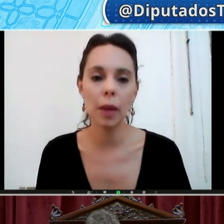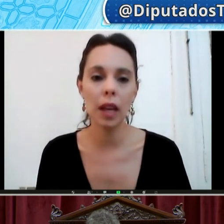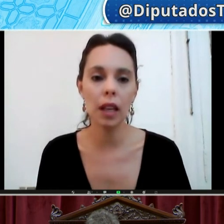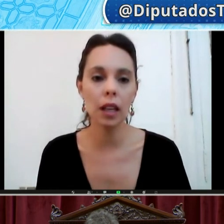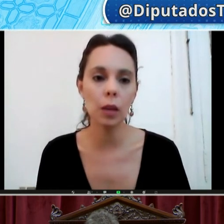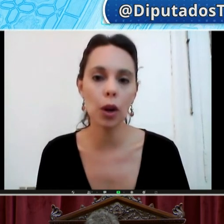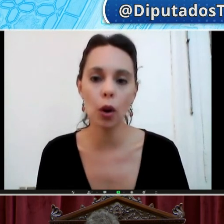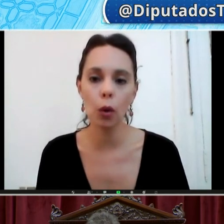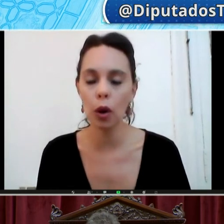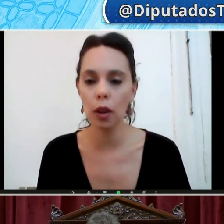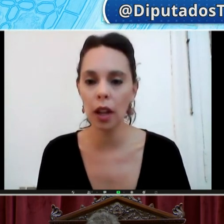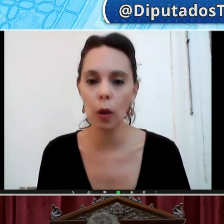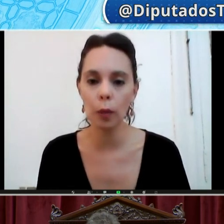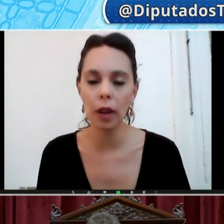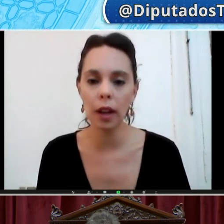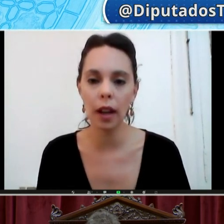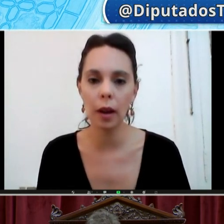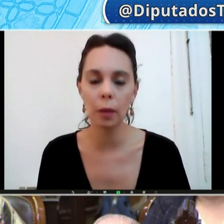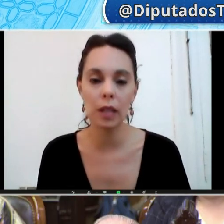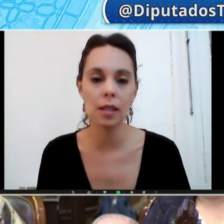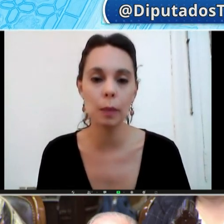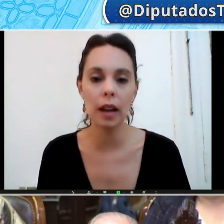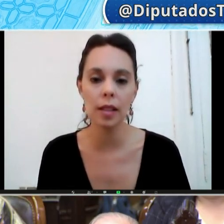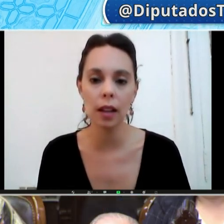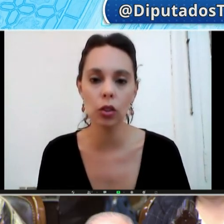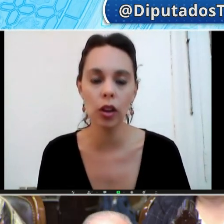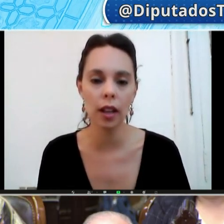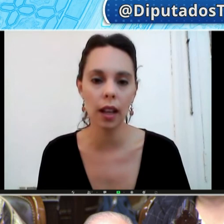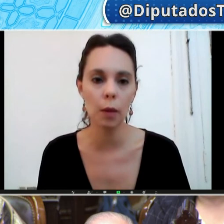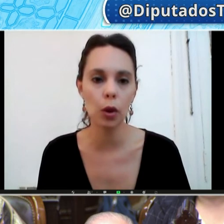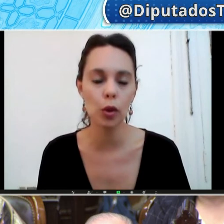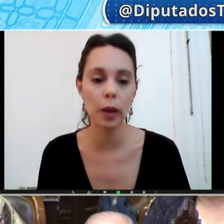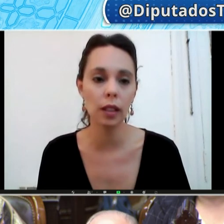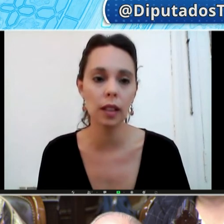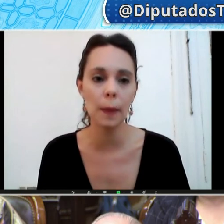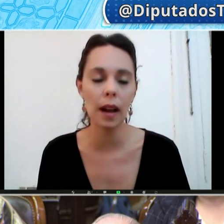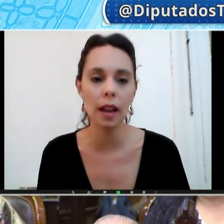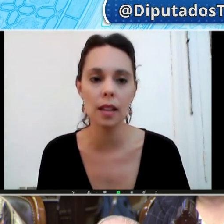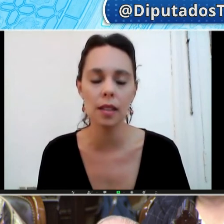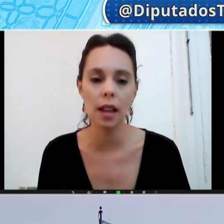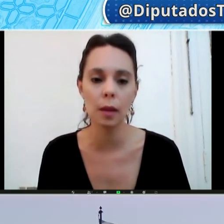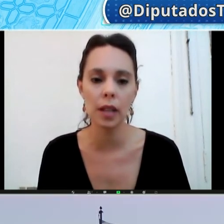el FMI, y bueno, uno de los principales actores que habló sobre este